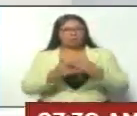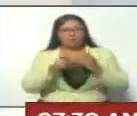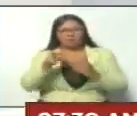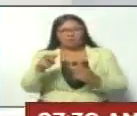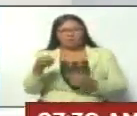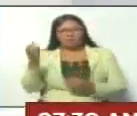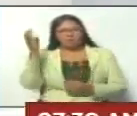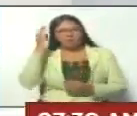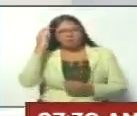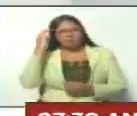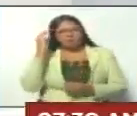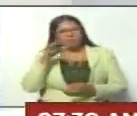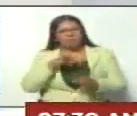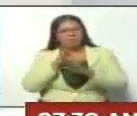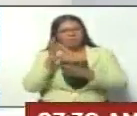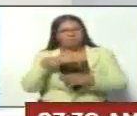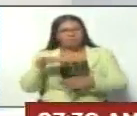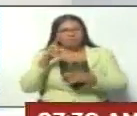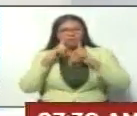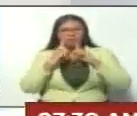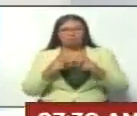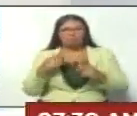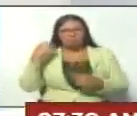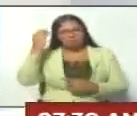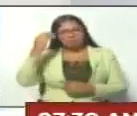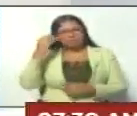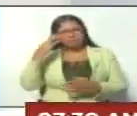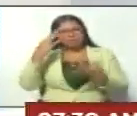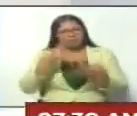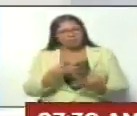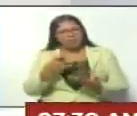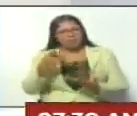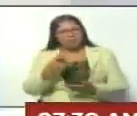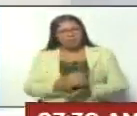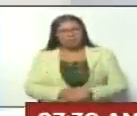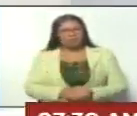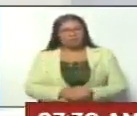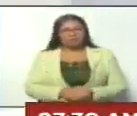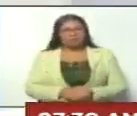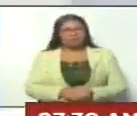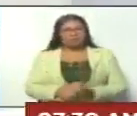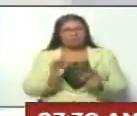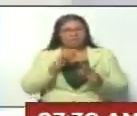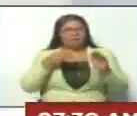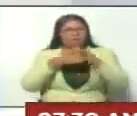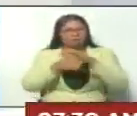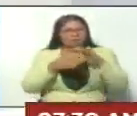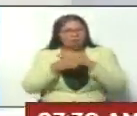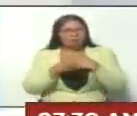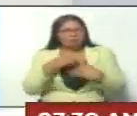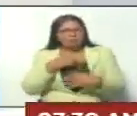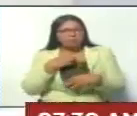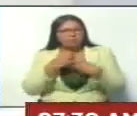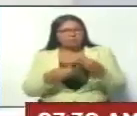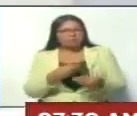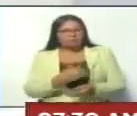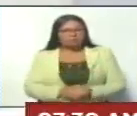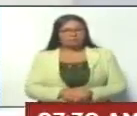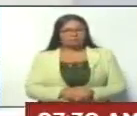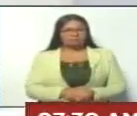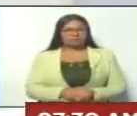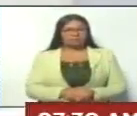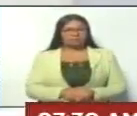la memoria con el tema, sí, de la que estaba en la autopista, claro, pensaban que era la original, y estaba ahí, nadie tenía acceso a ella, nadie, porque las